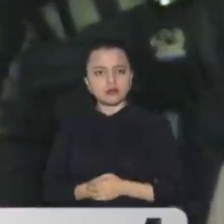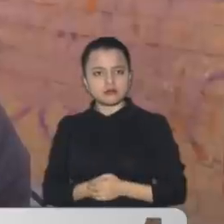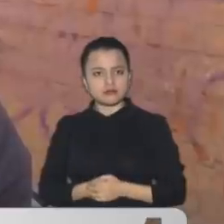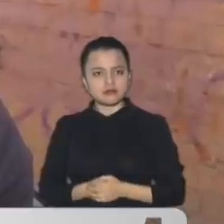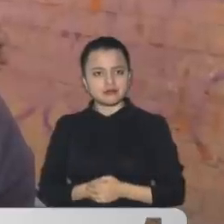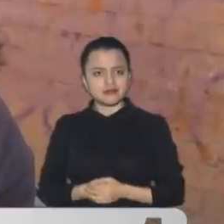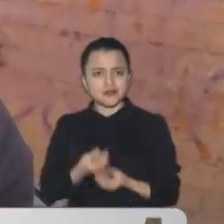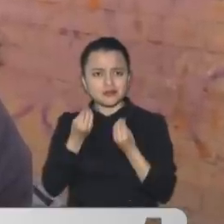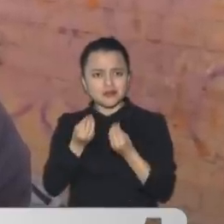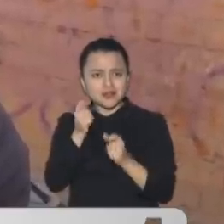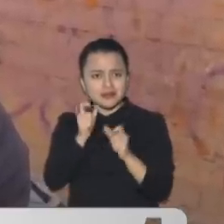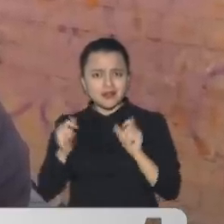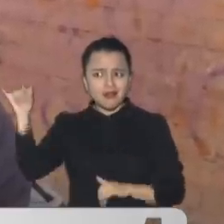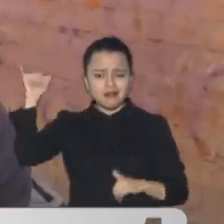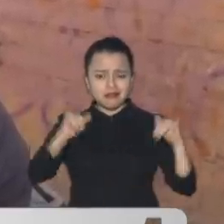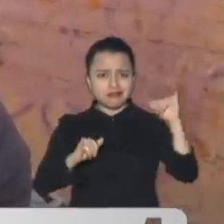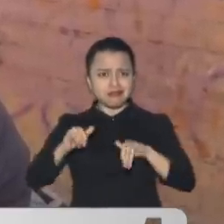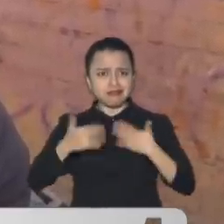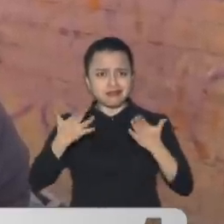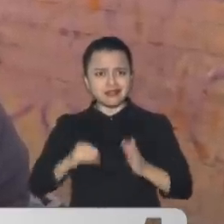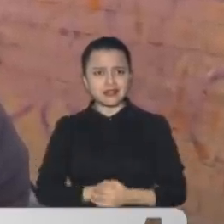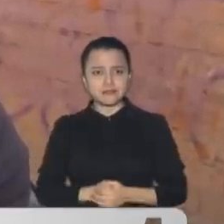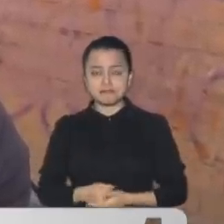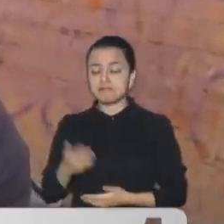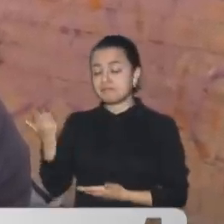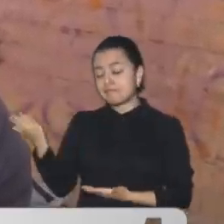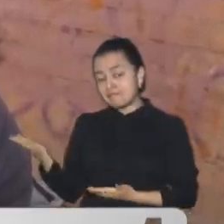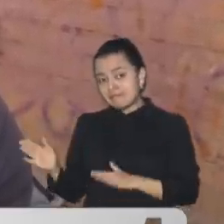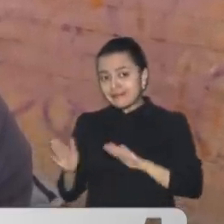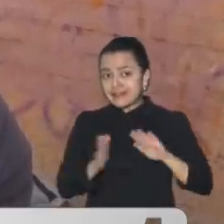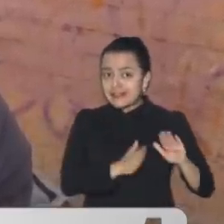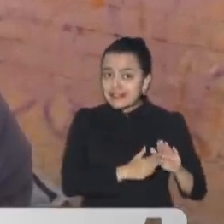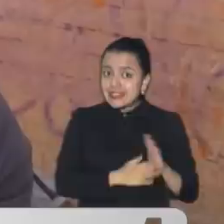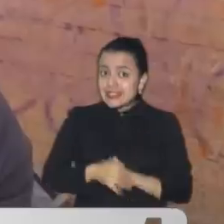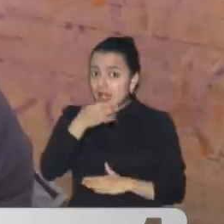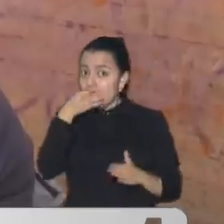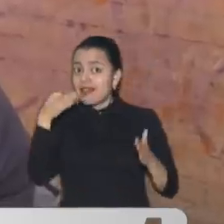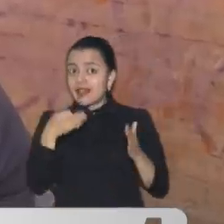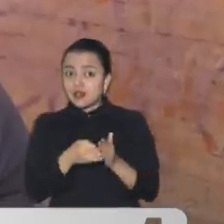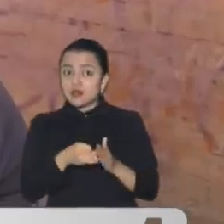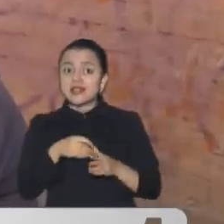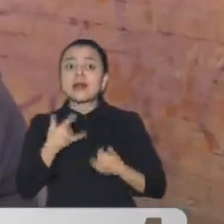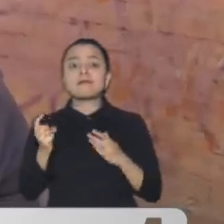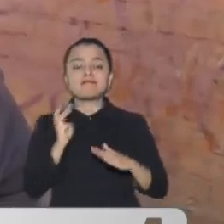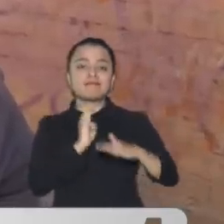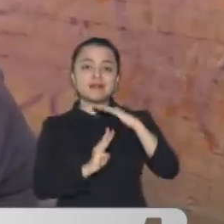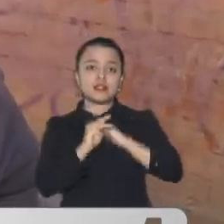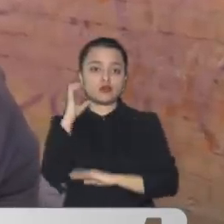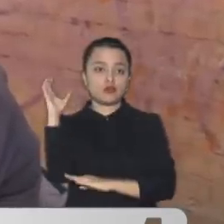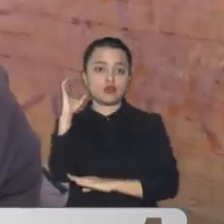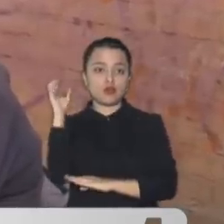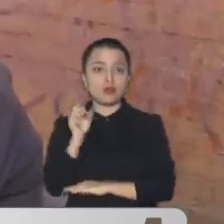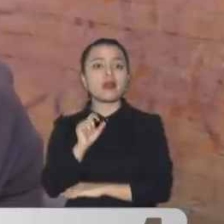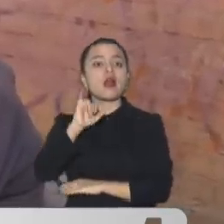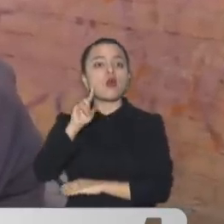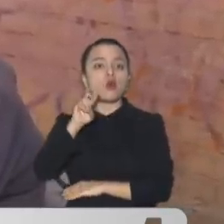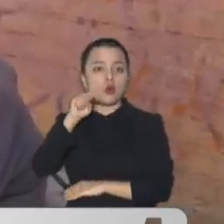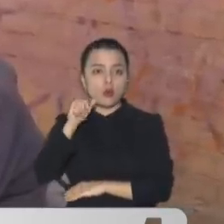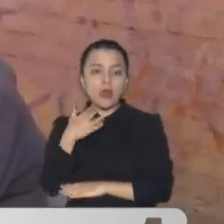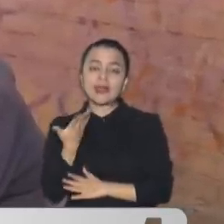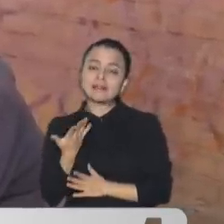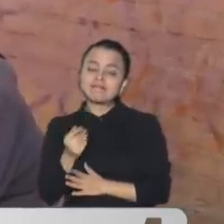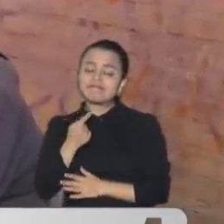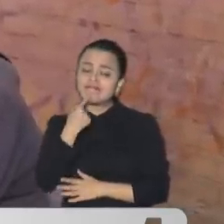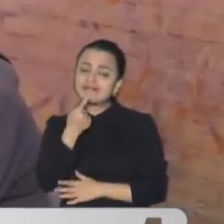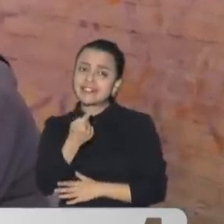estos. Ante la denuncia del Sindicato de la Aeronáutica Civil, el director de Migración Colombia, Juan Francisco Espinosa, se